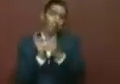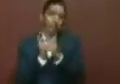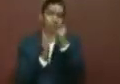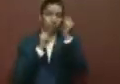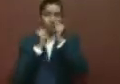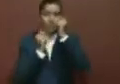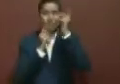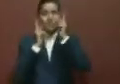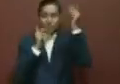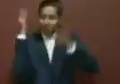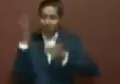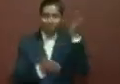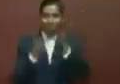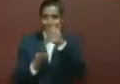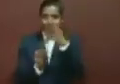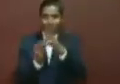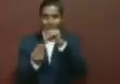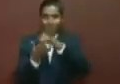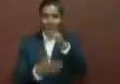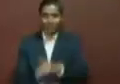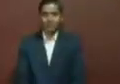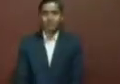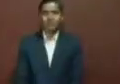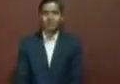turistas y visitantes. Es todo. Gracias.